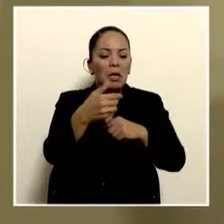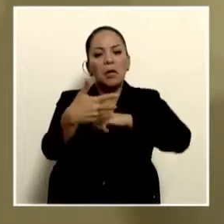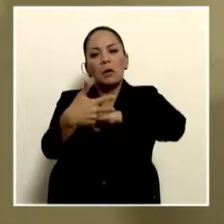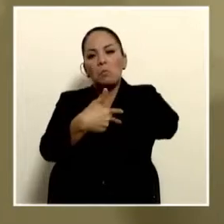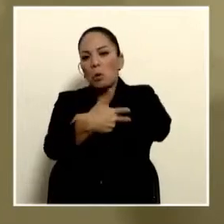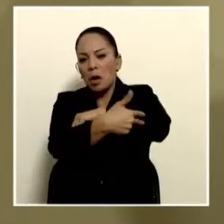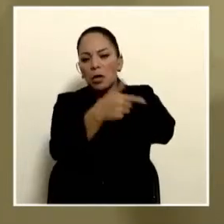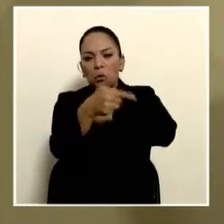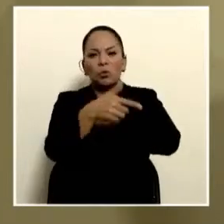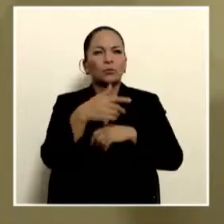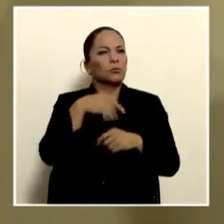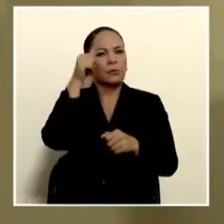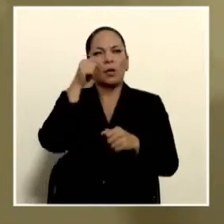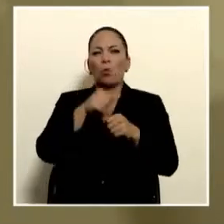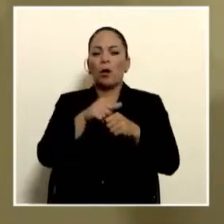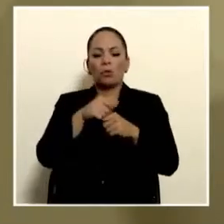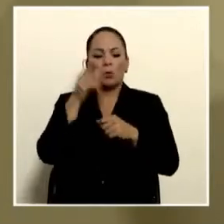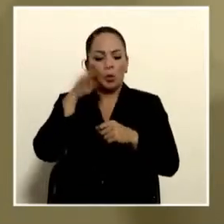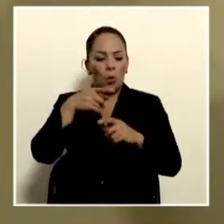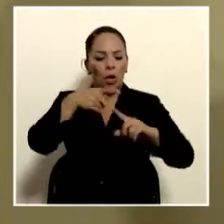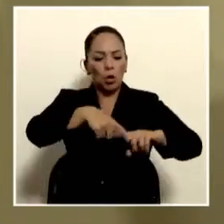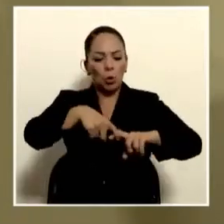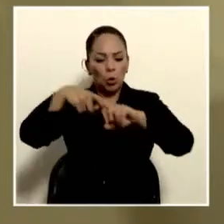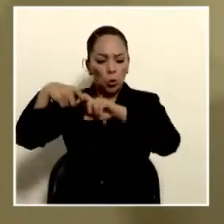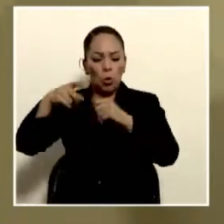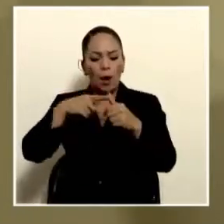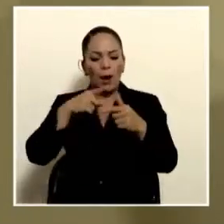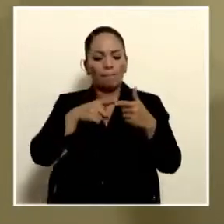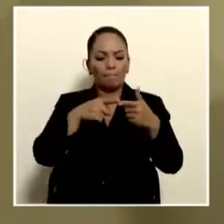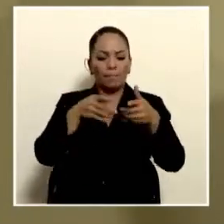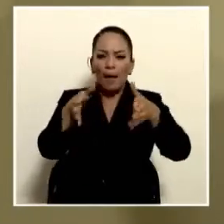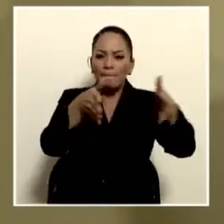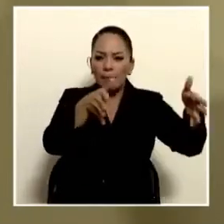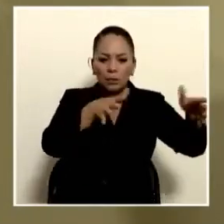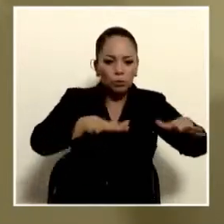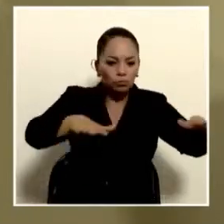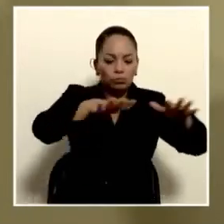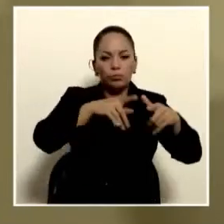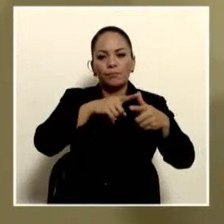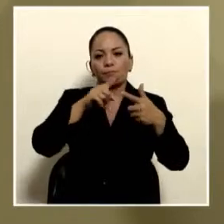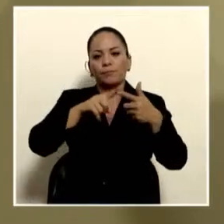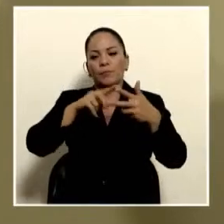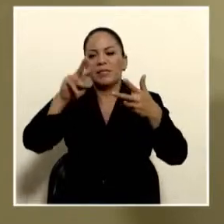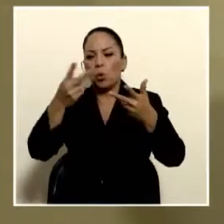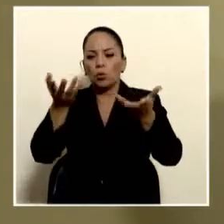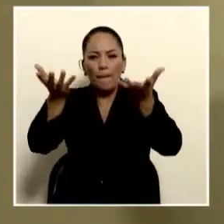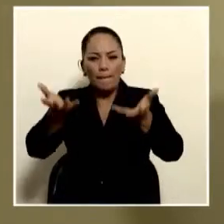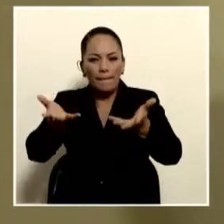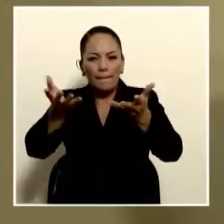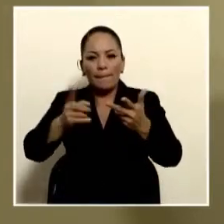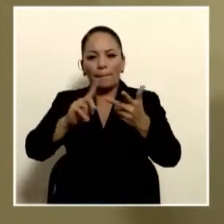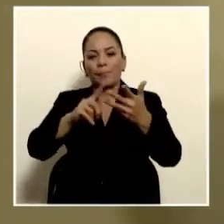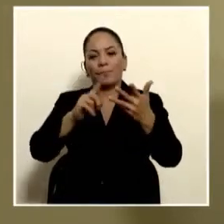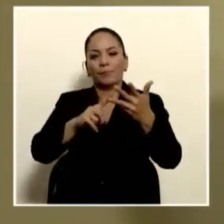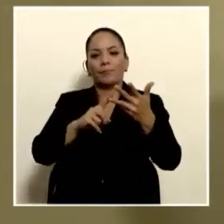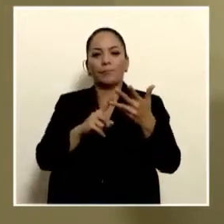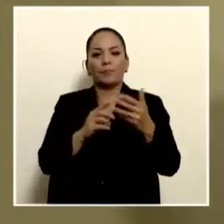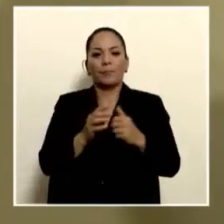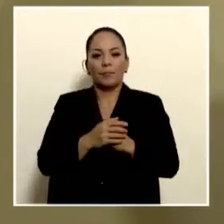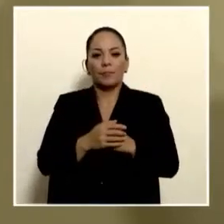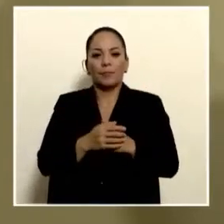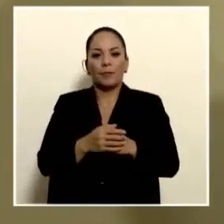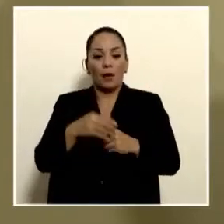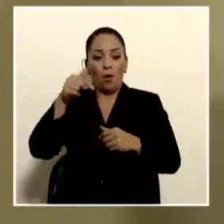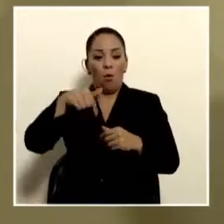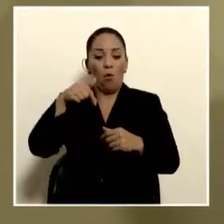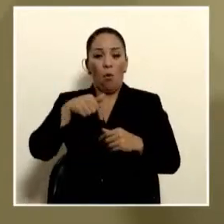de memoria, no me acuerdo, pero era una grúa, ampliación de patios, poner una segunda romana. Hoy entra y sale la gente por un solo, los